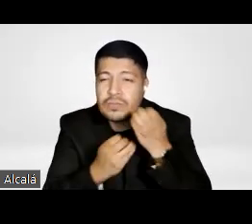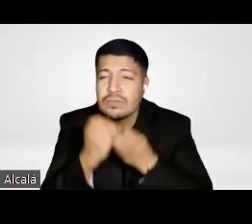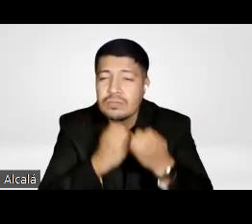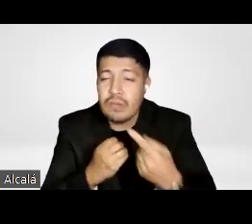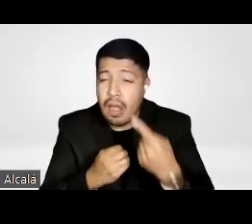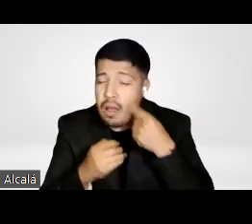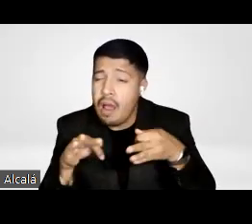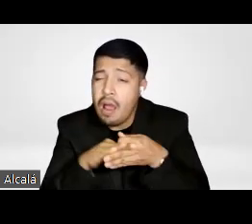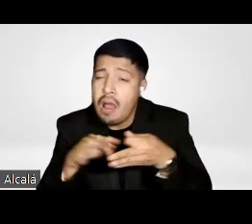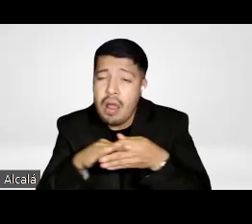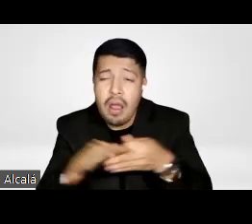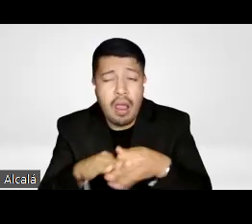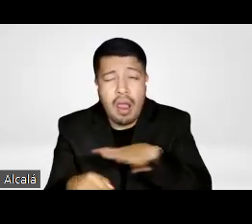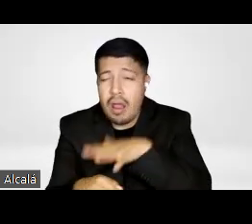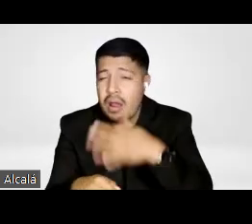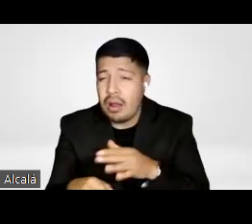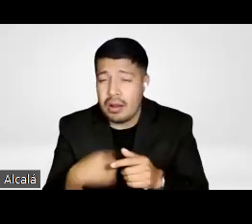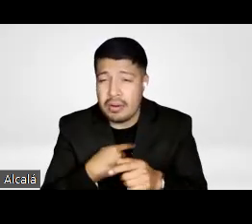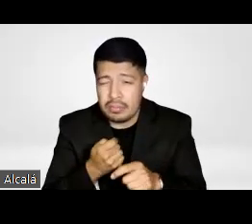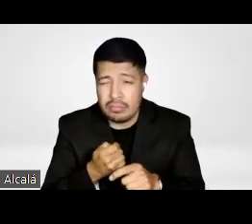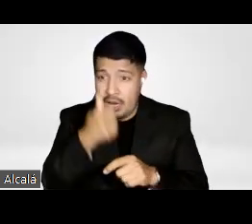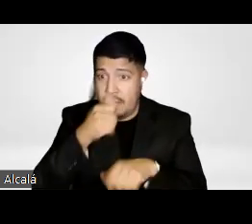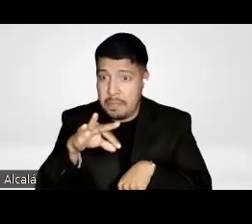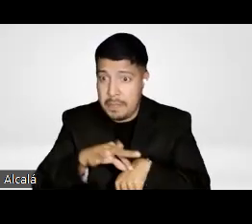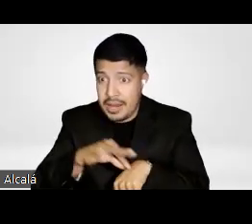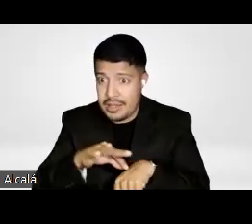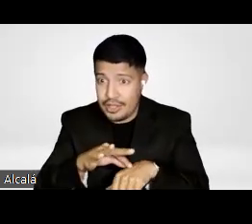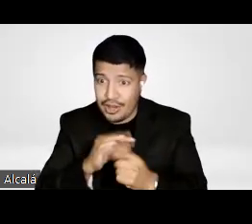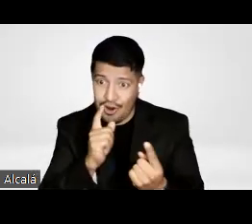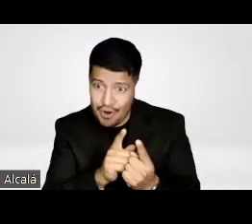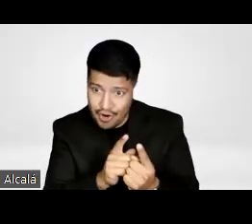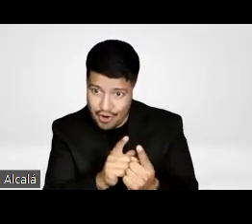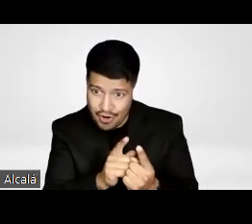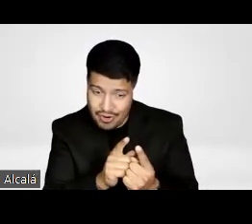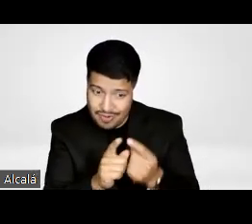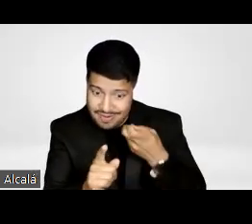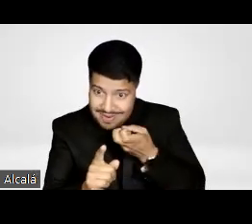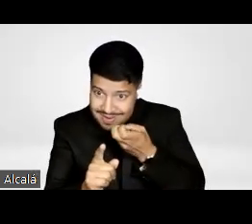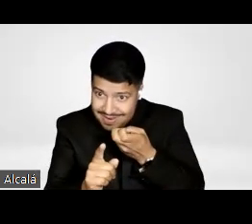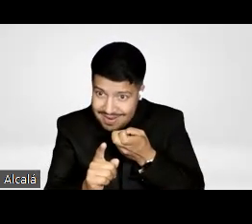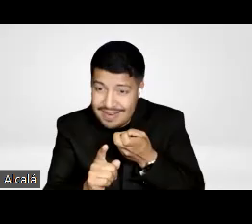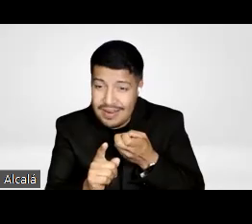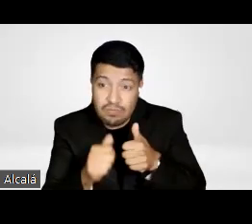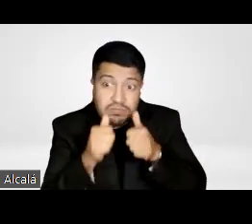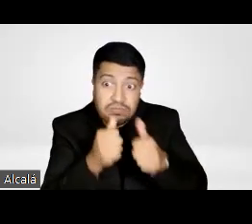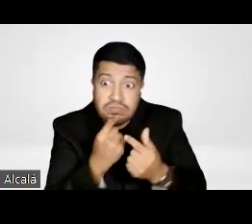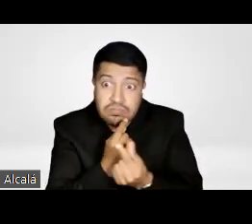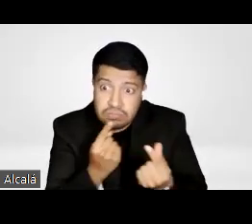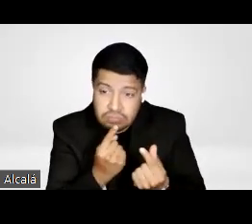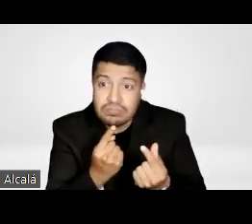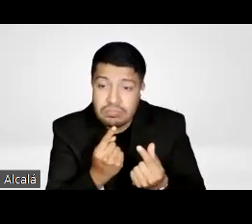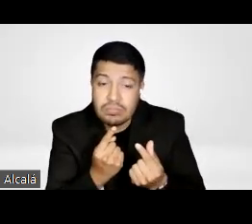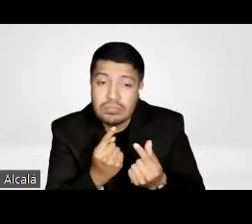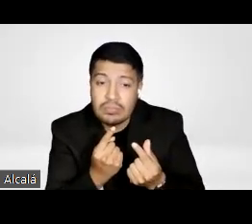médico encargado de la primera atención y del seguimiento del bebé. Sin embargo, cualquier personal de salud o personal que esté